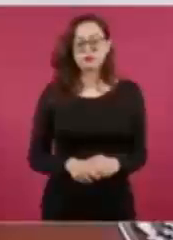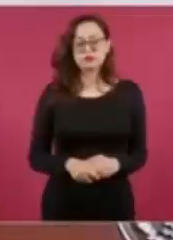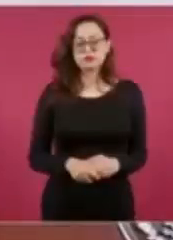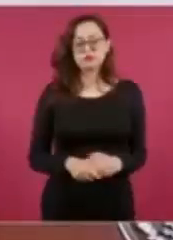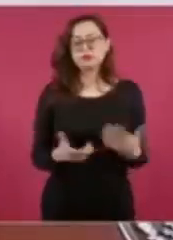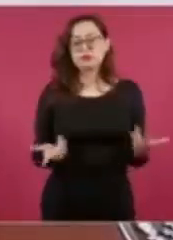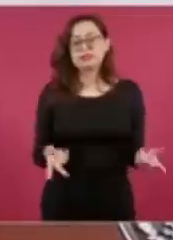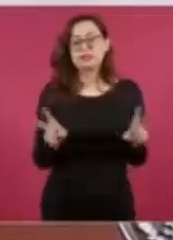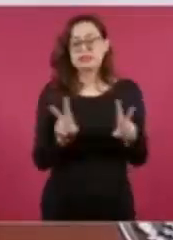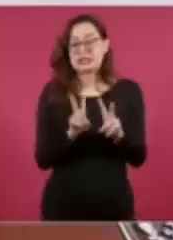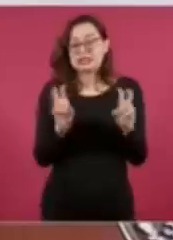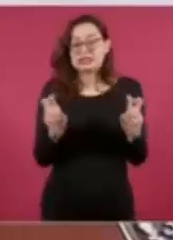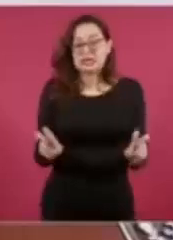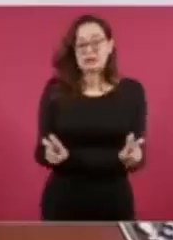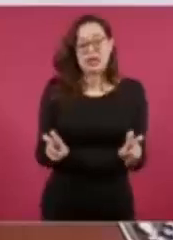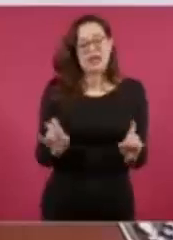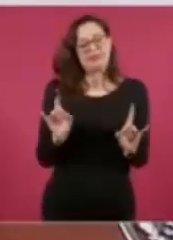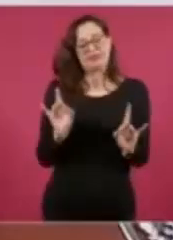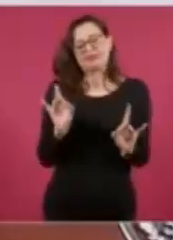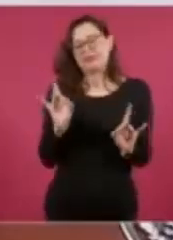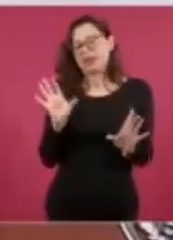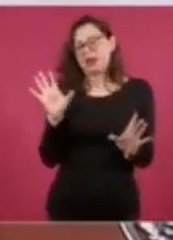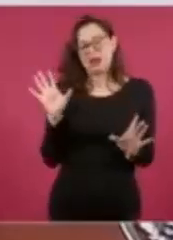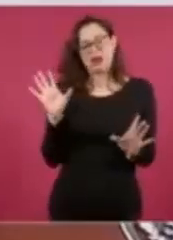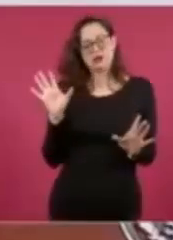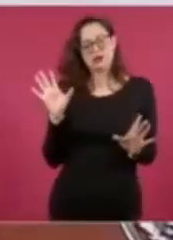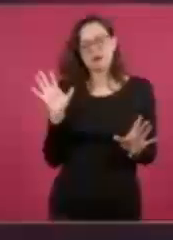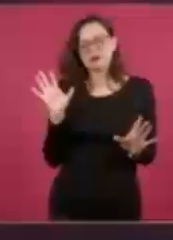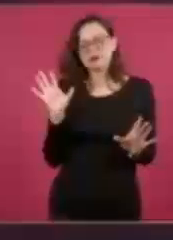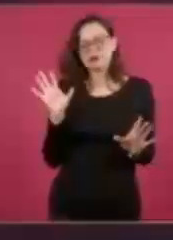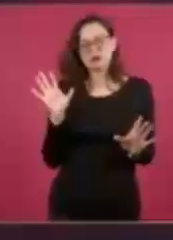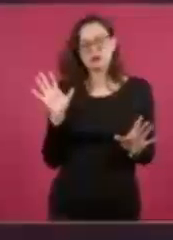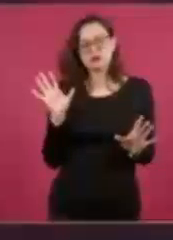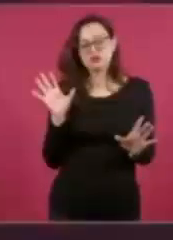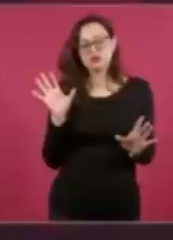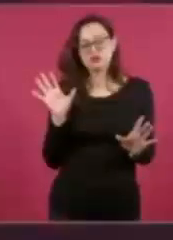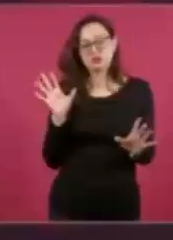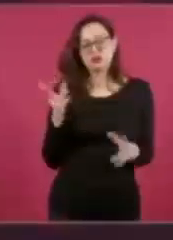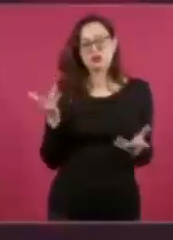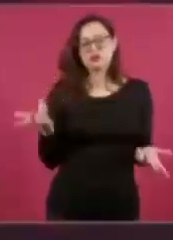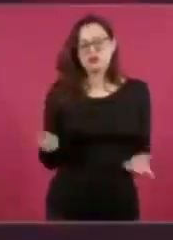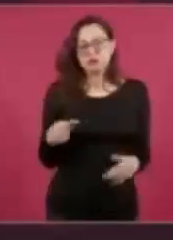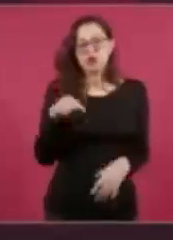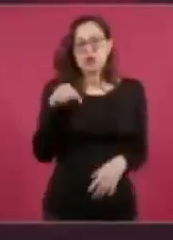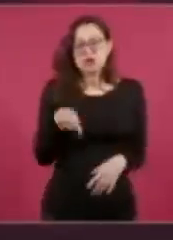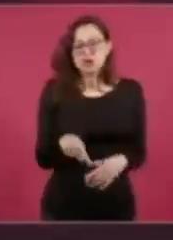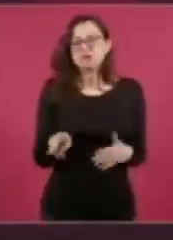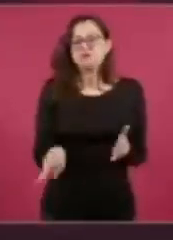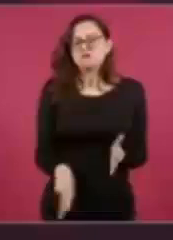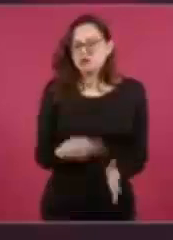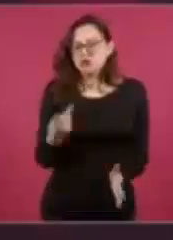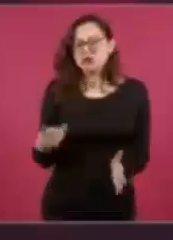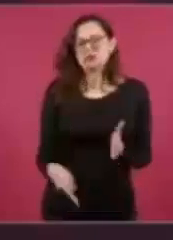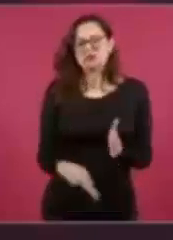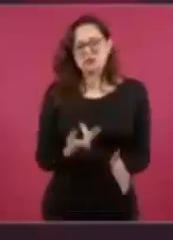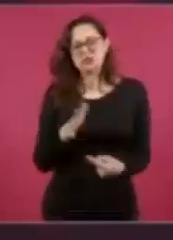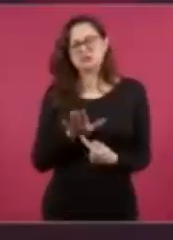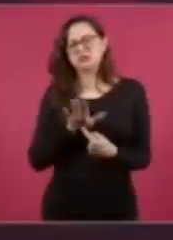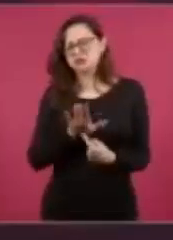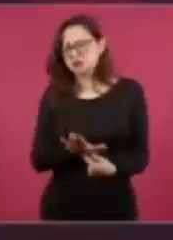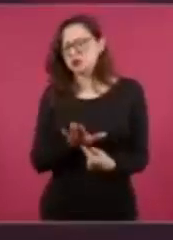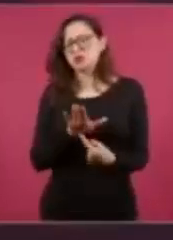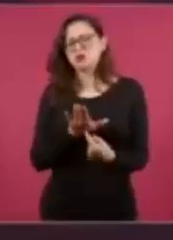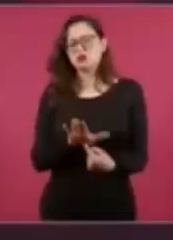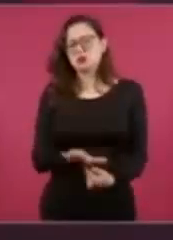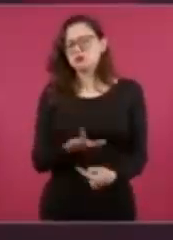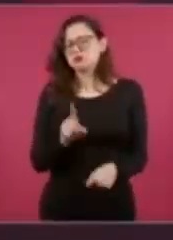campaña que ha dicho que pues al final de cuentas los Estados Unidos imponen guerra contra el narco para tener